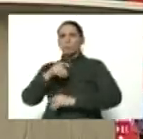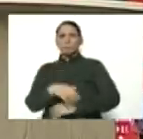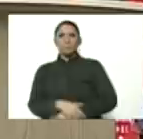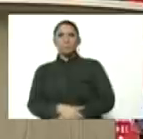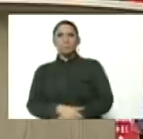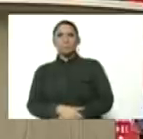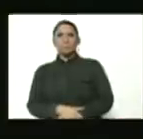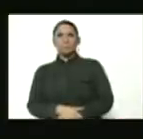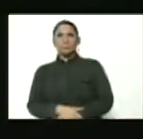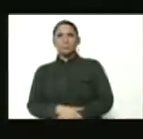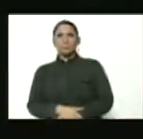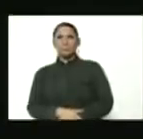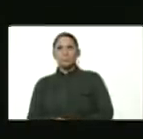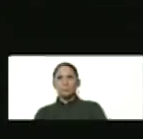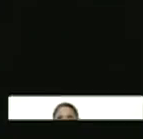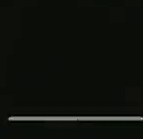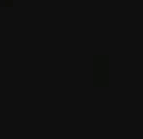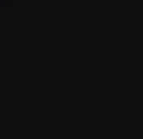Adelante.